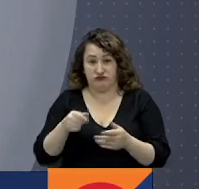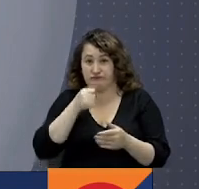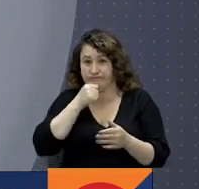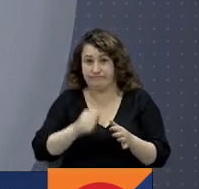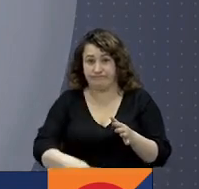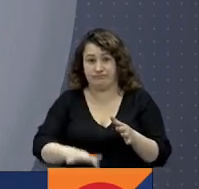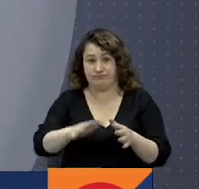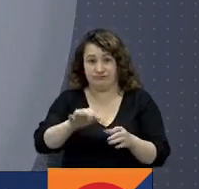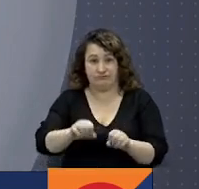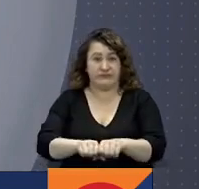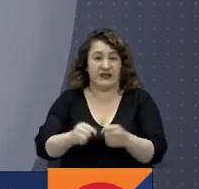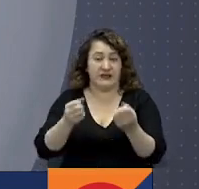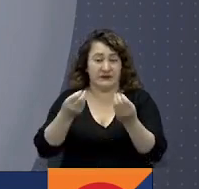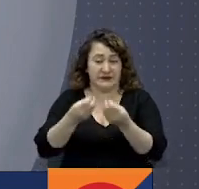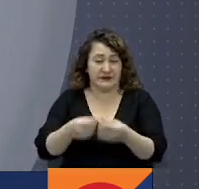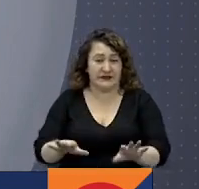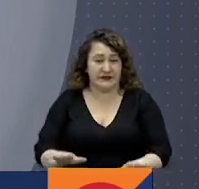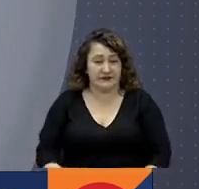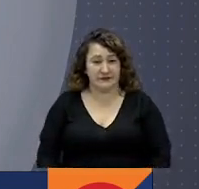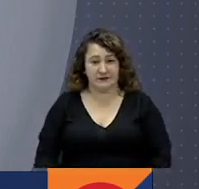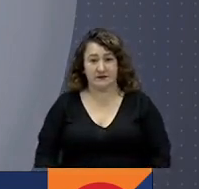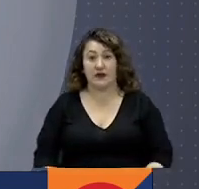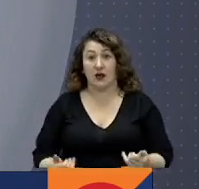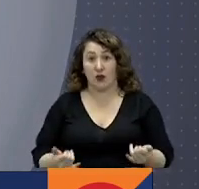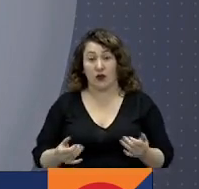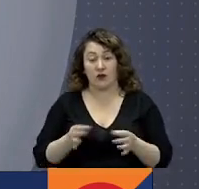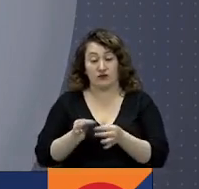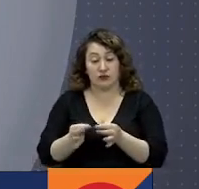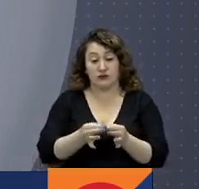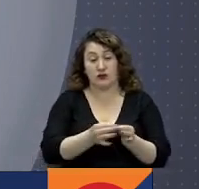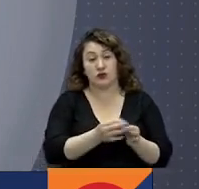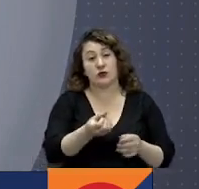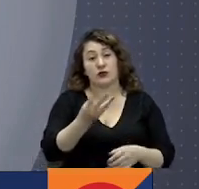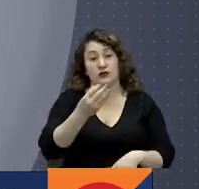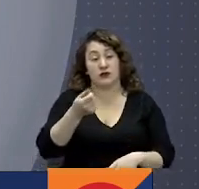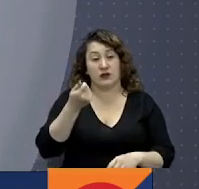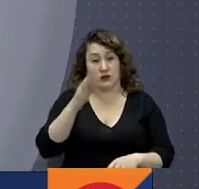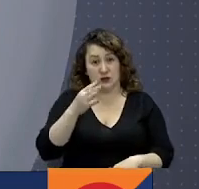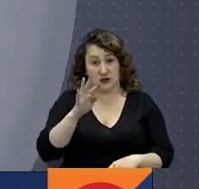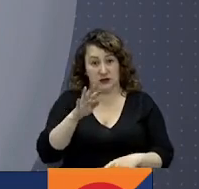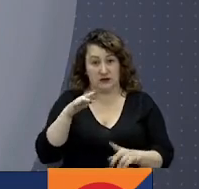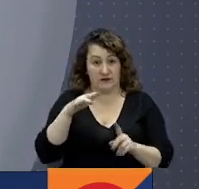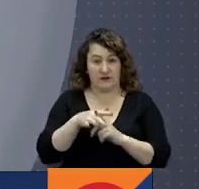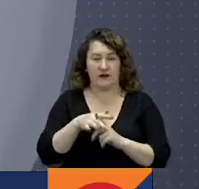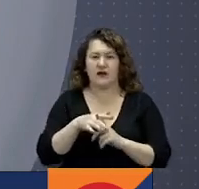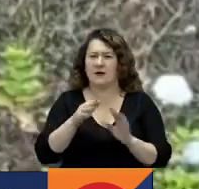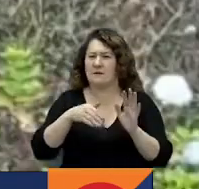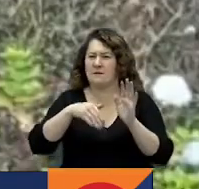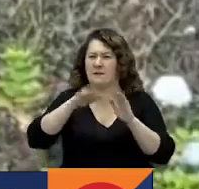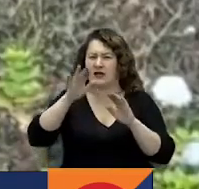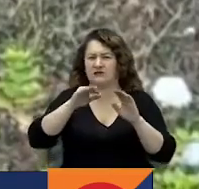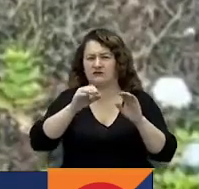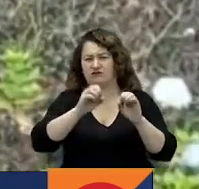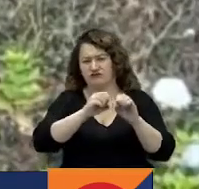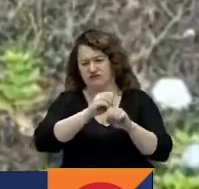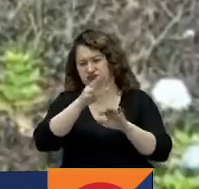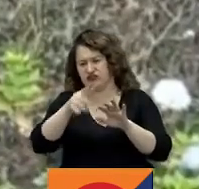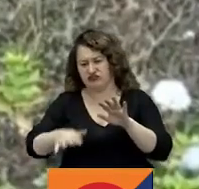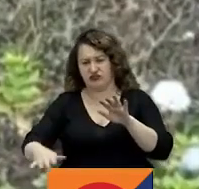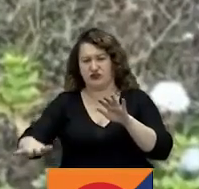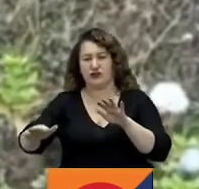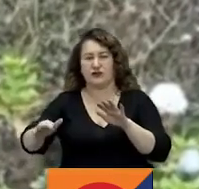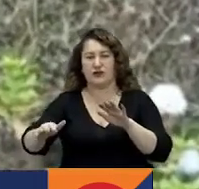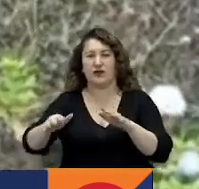perdió. Al momento reportamos 14 municipios con algún tipo de afectación, principalmente por desbordamientos, colapsos en los sistemas